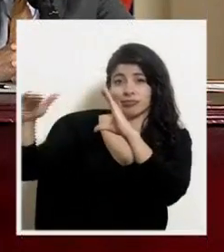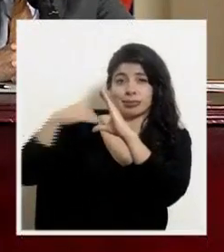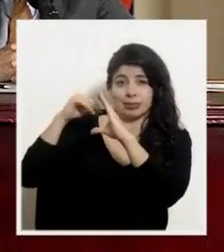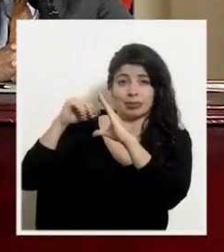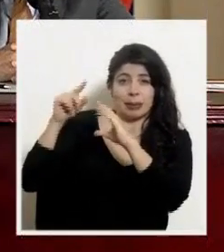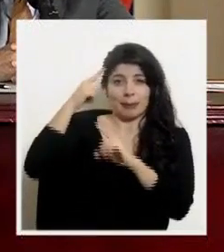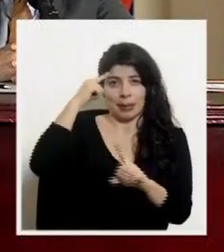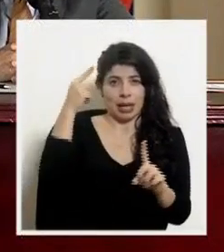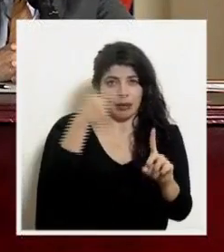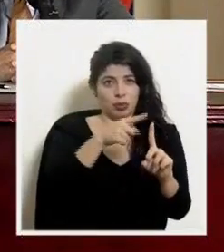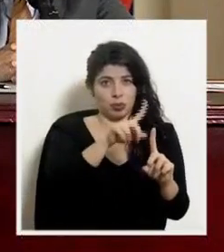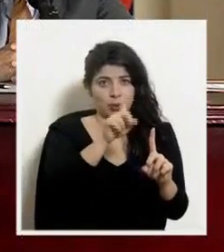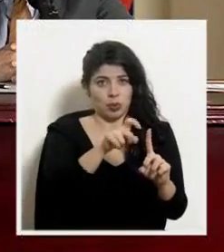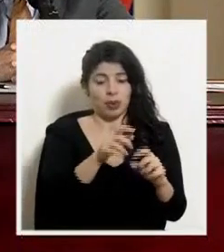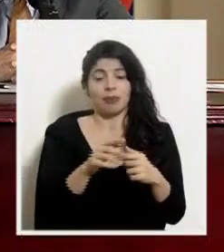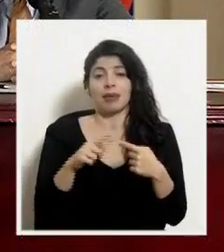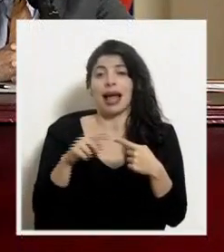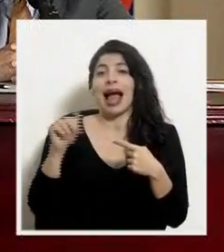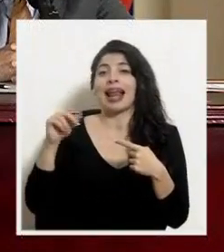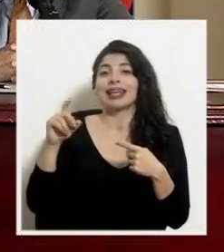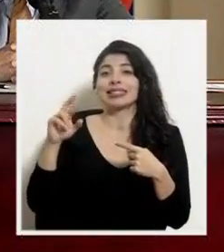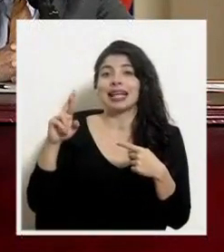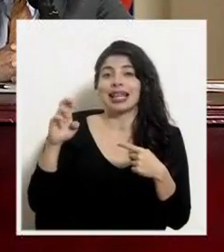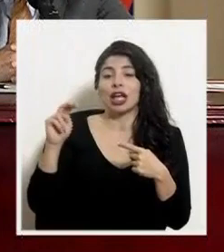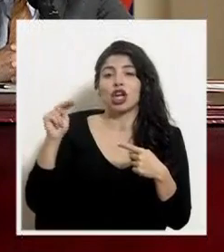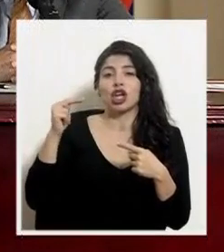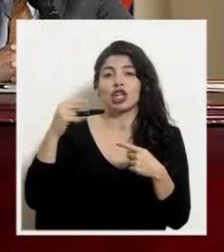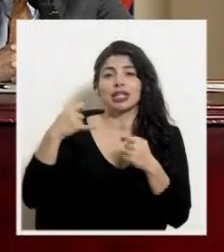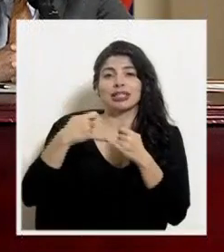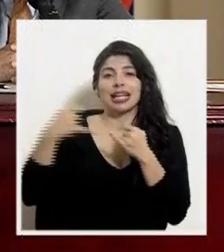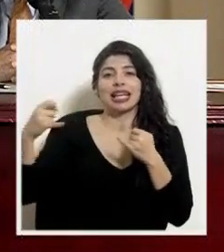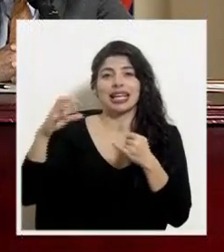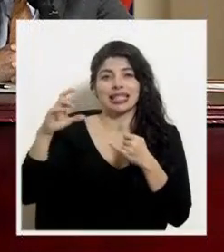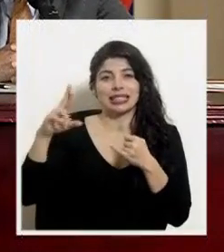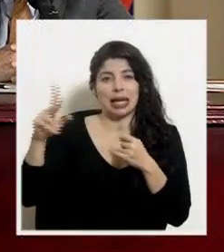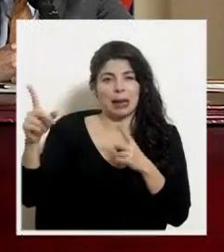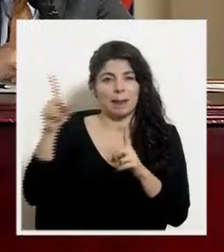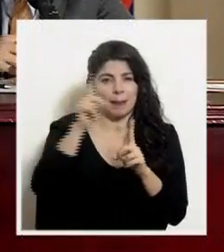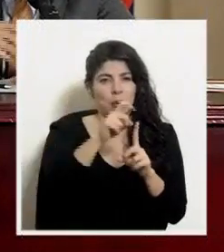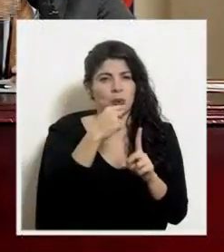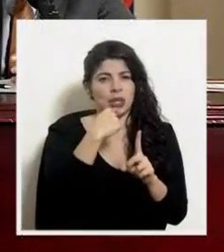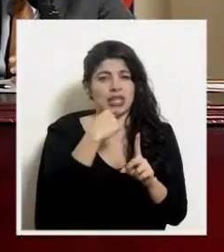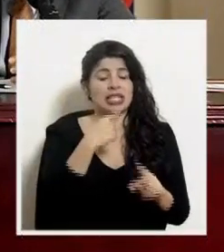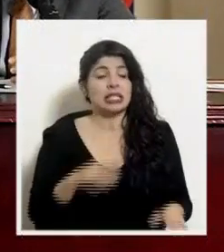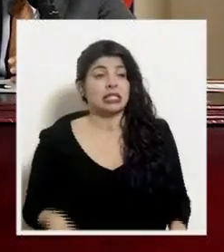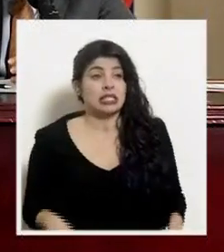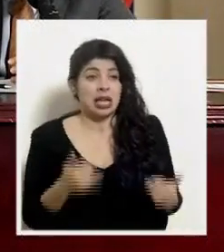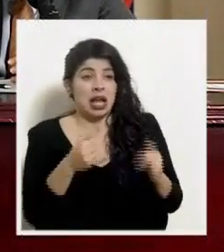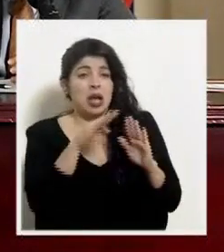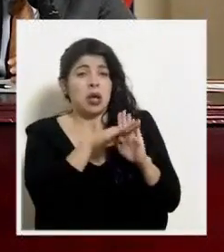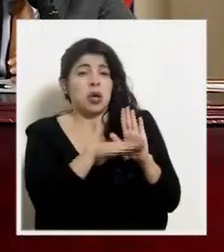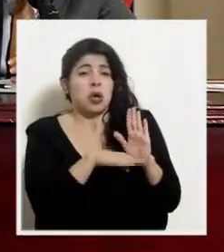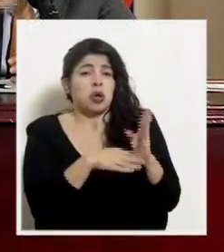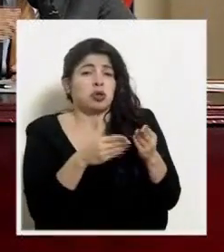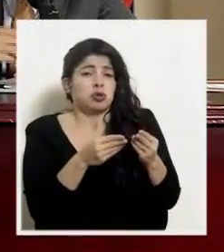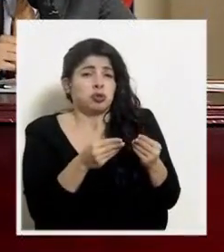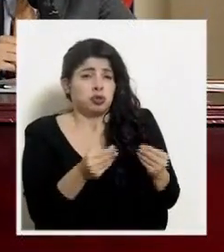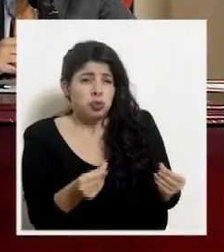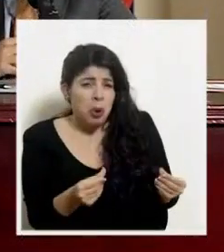para usted. Alexander Brenes de Noticias en Línea CR nos consulta. Con estas medidas tan leves, ¿cómo